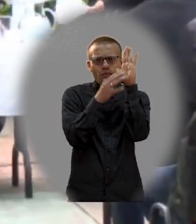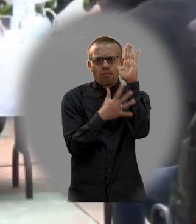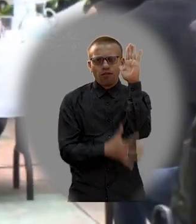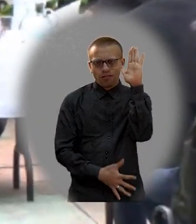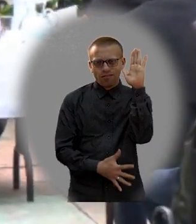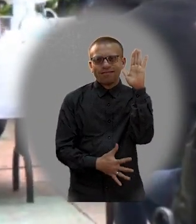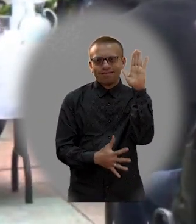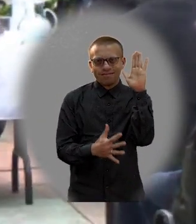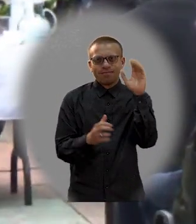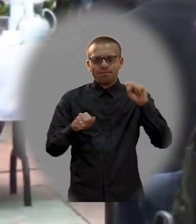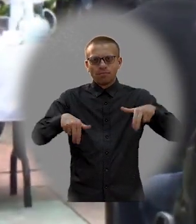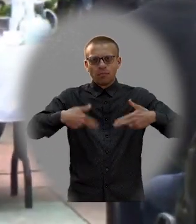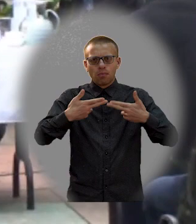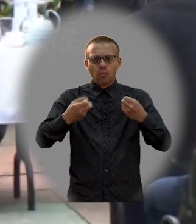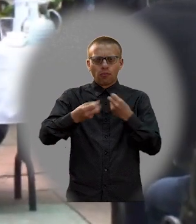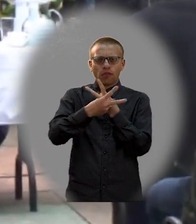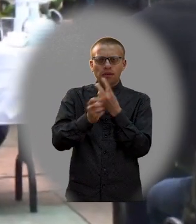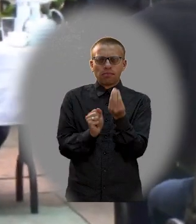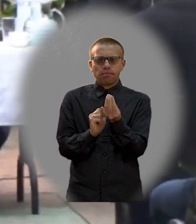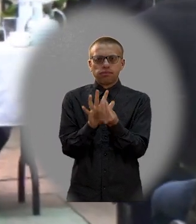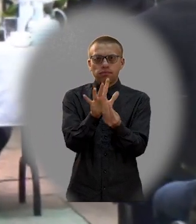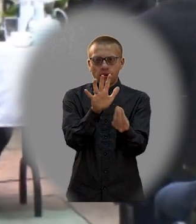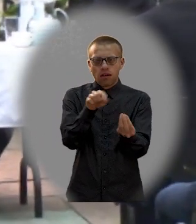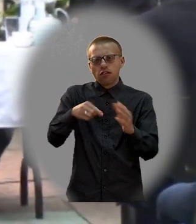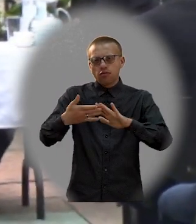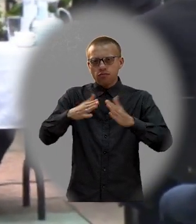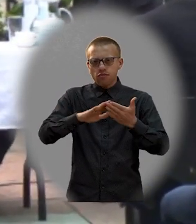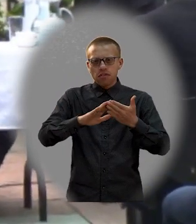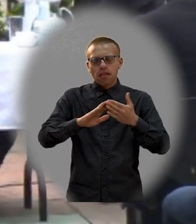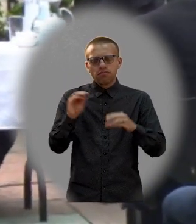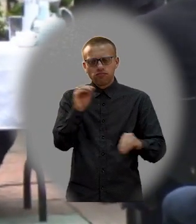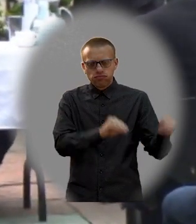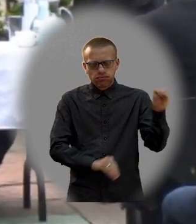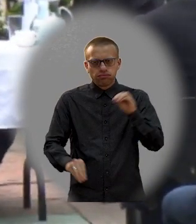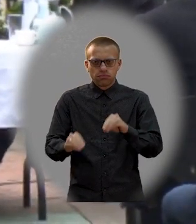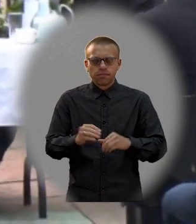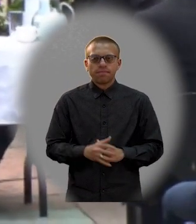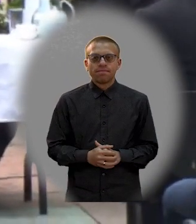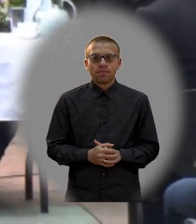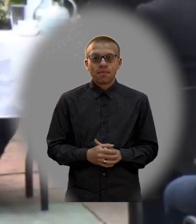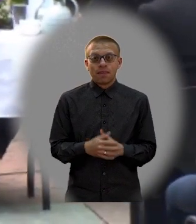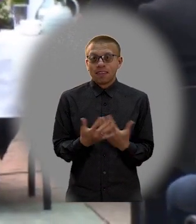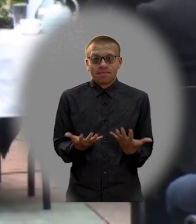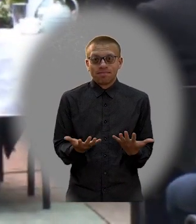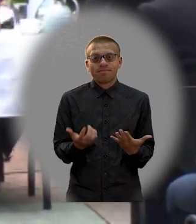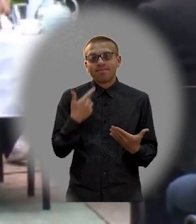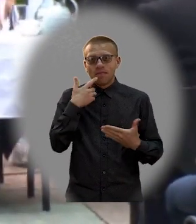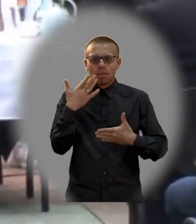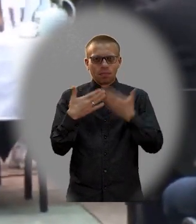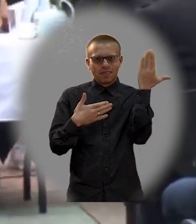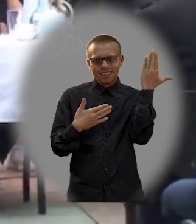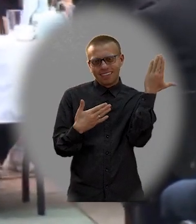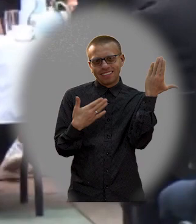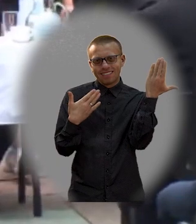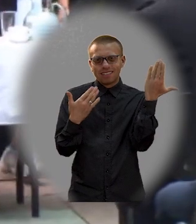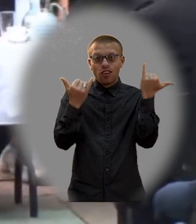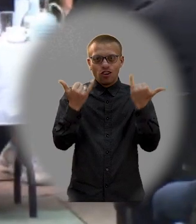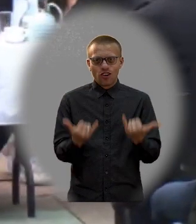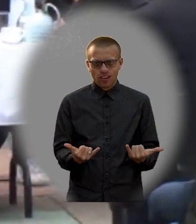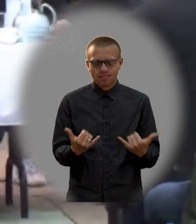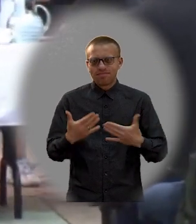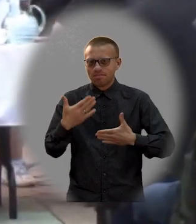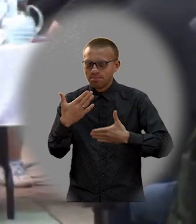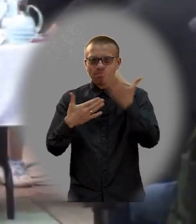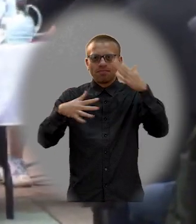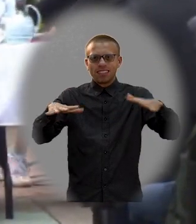y todas en esta comunidad. Vamos entonces a dar inicio al evento del día de hoy.